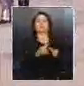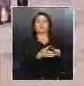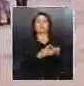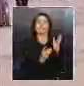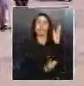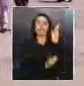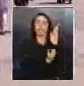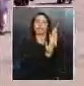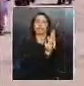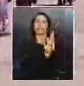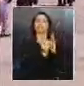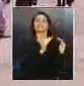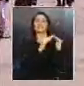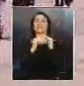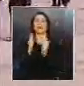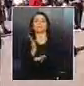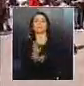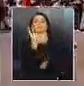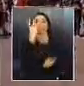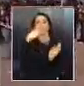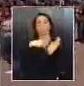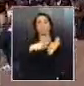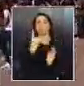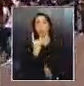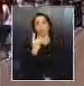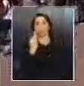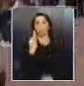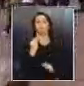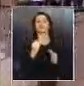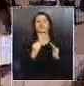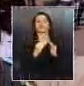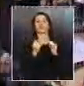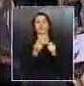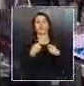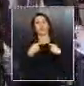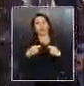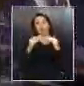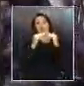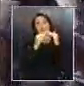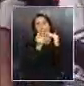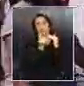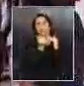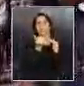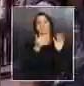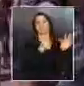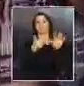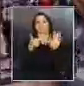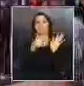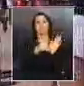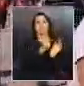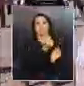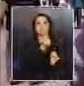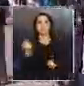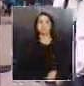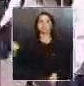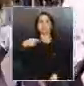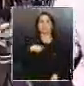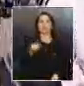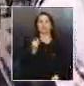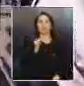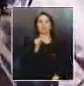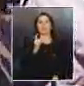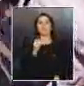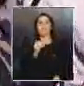acceder a viviendas de 3,000 Uf estamos hablando de viviendas con un costo de 66,000 pes y para ellos el monto de subsidio va de las